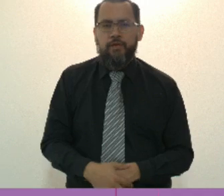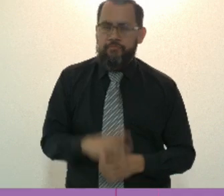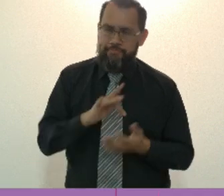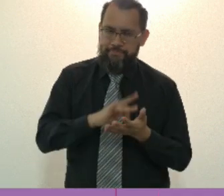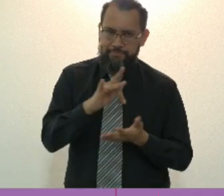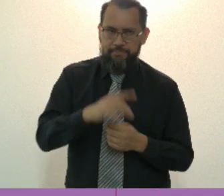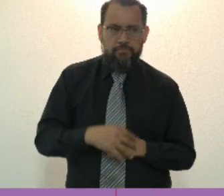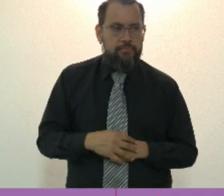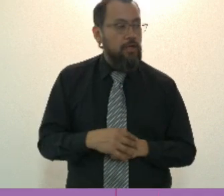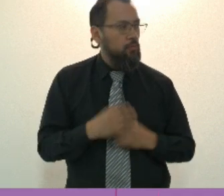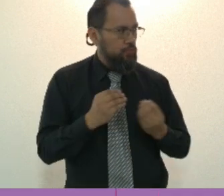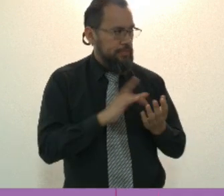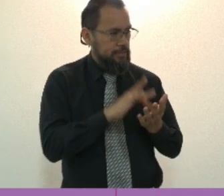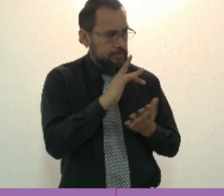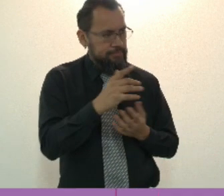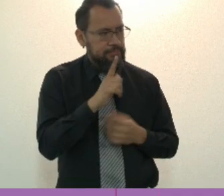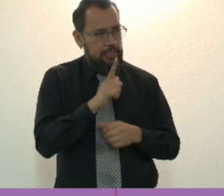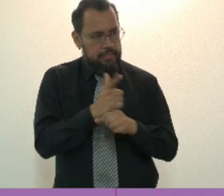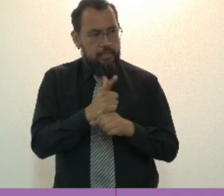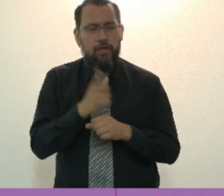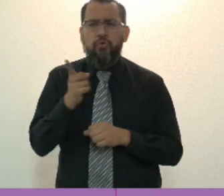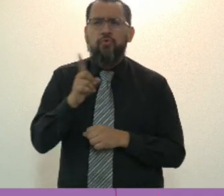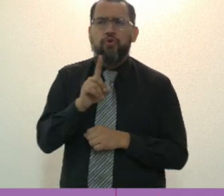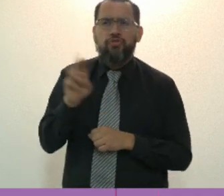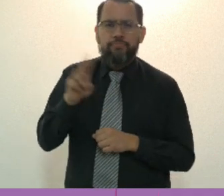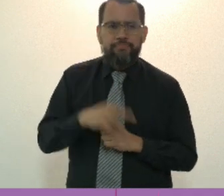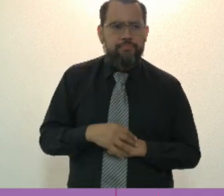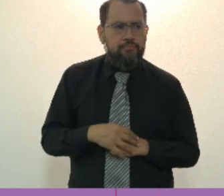Muchas gracias, licenciada. Doctor.